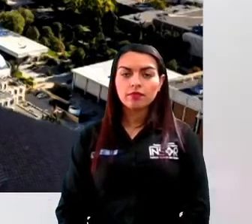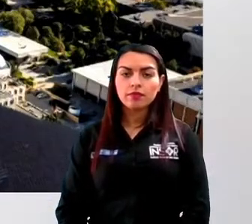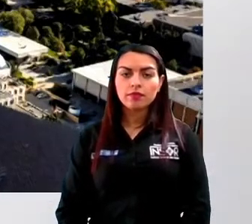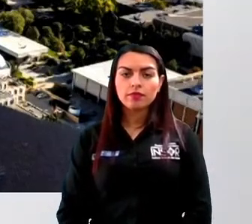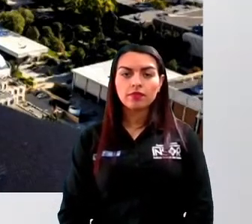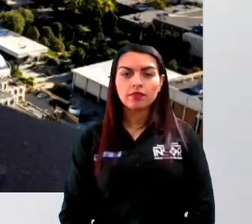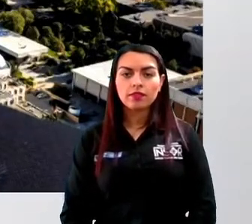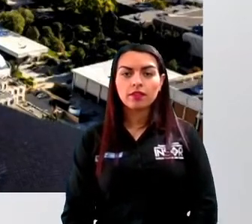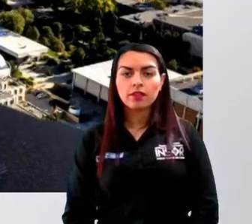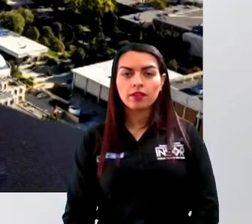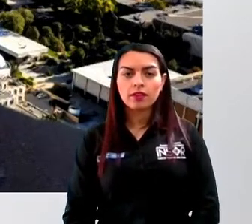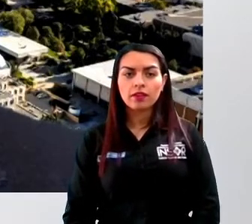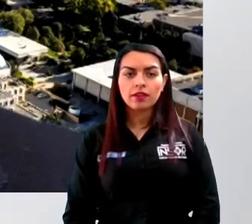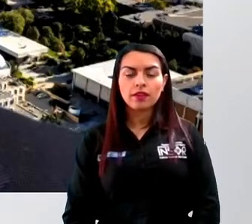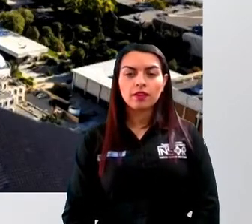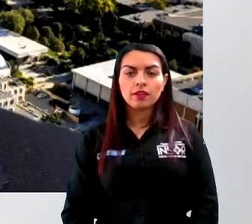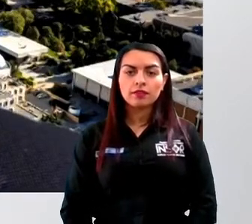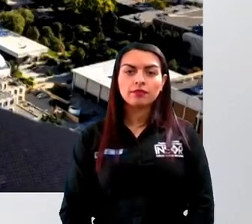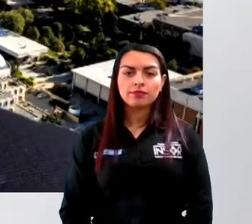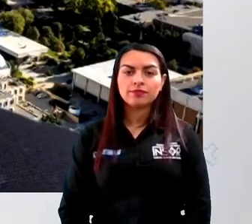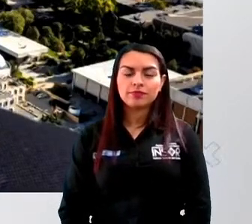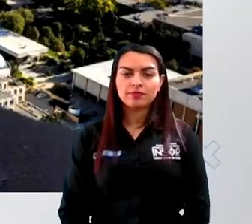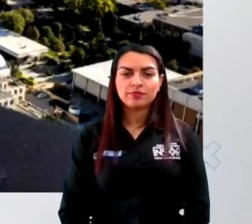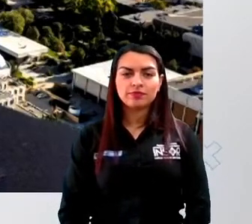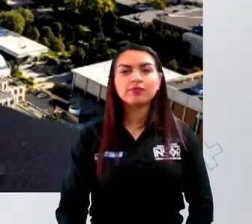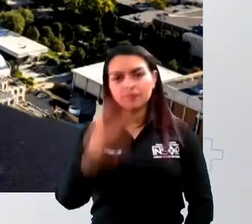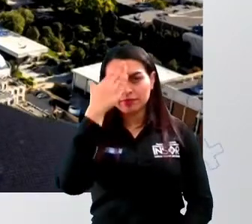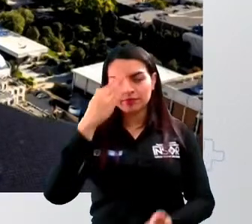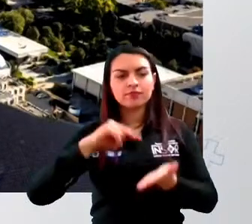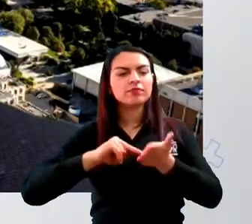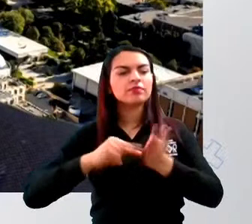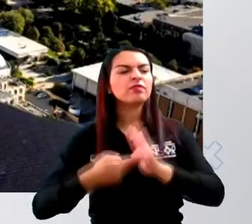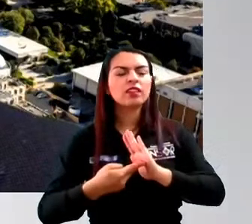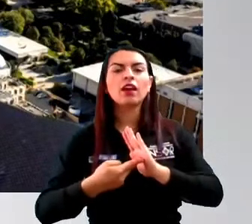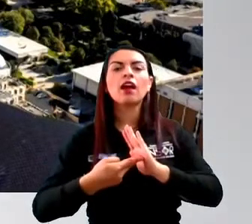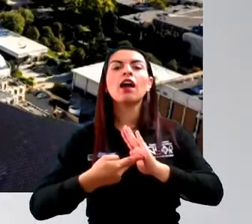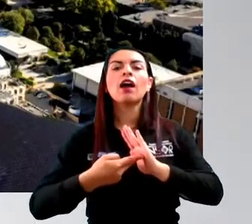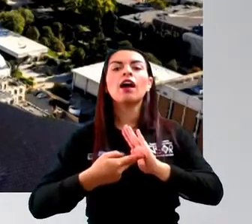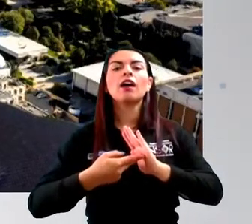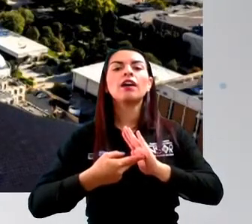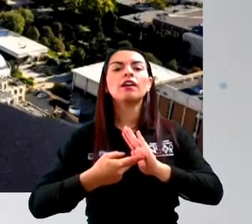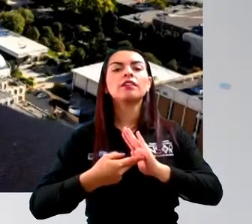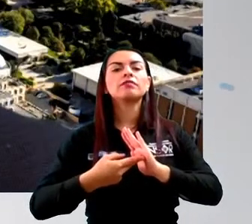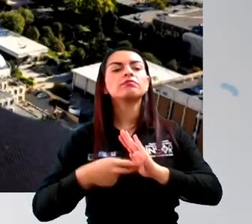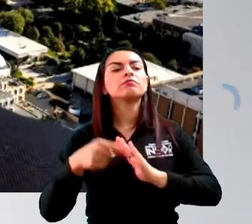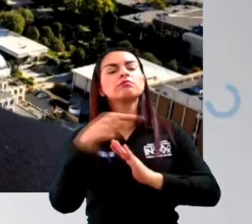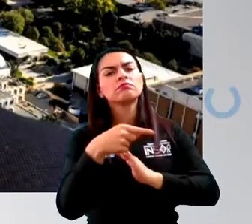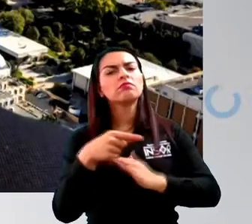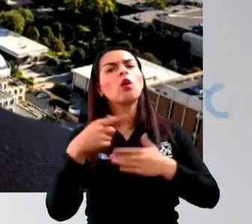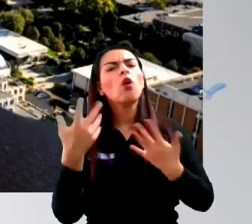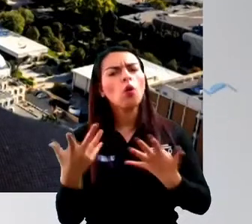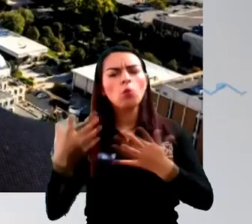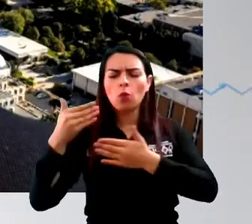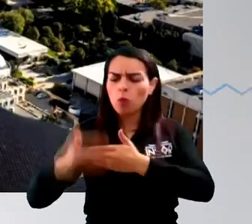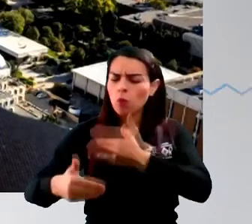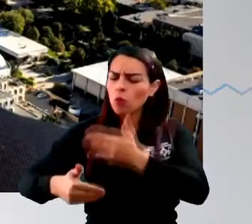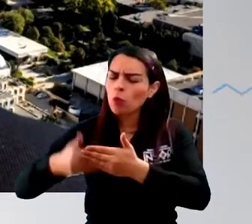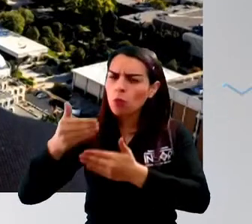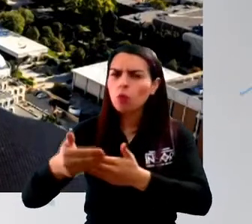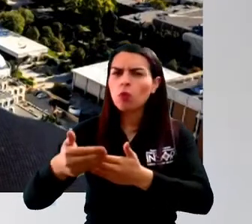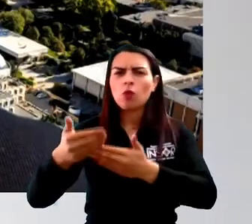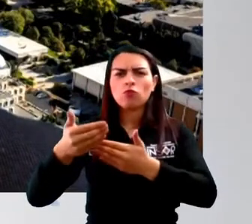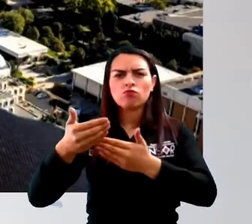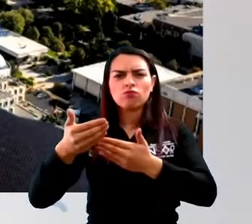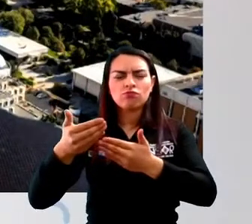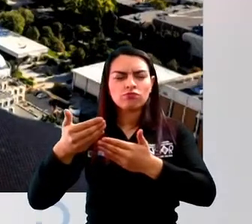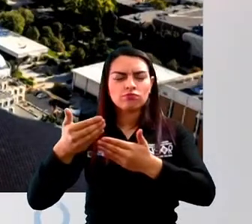que tenga ritmo de cuándo debe hacer las cosas, que pueda continuar con sus tareas. Esas son cosas también que